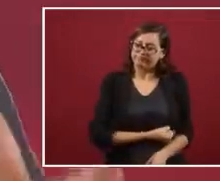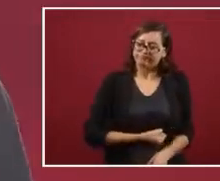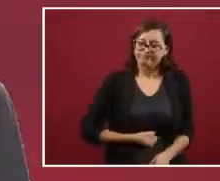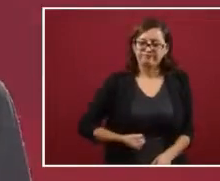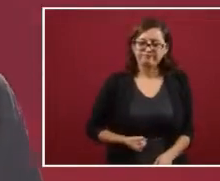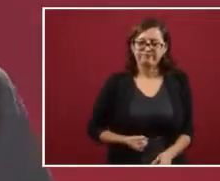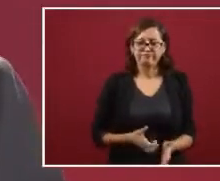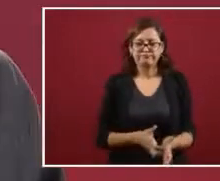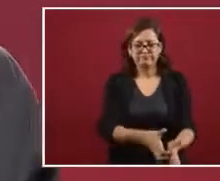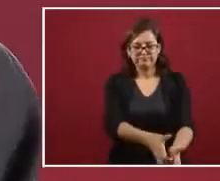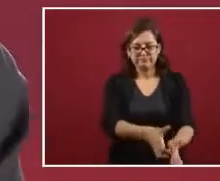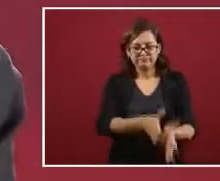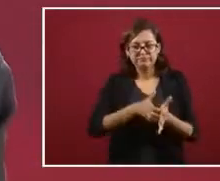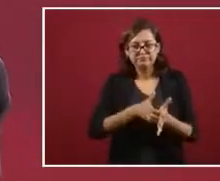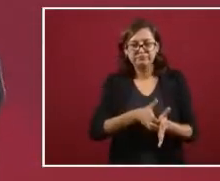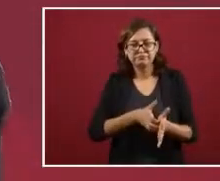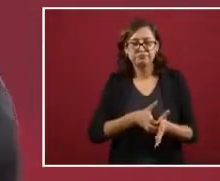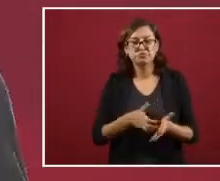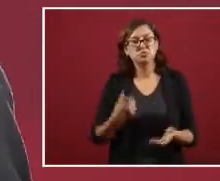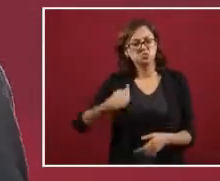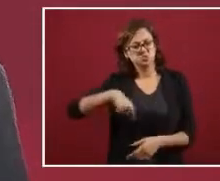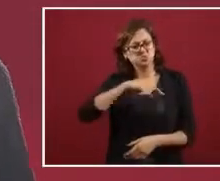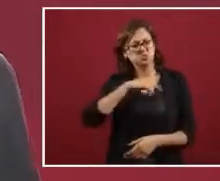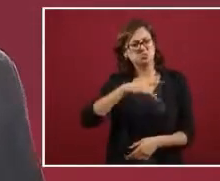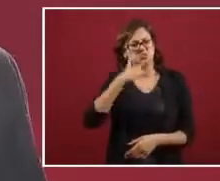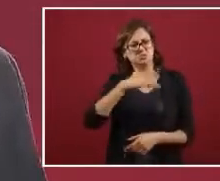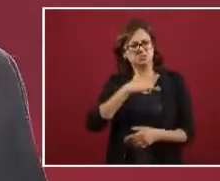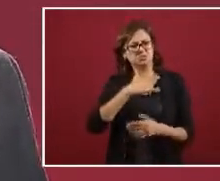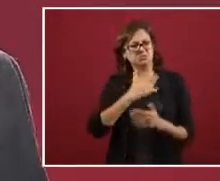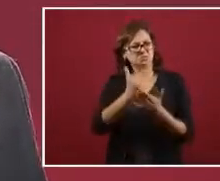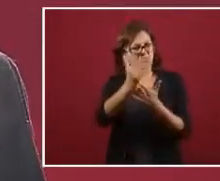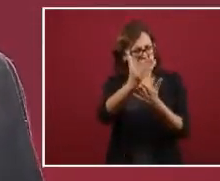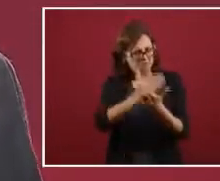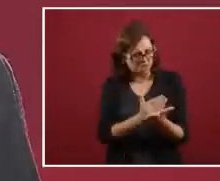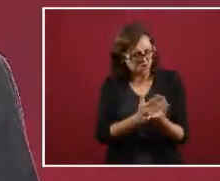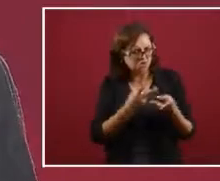no se considera un subejercicio, sino un ahorro.